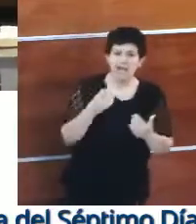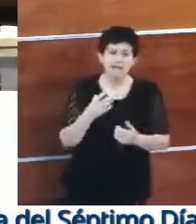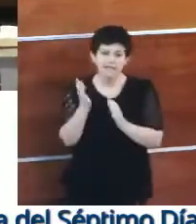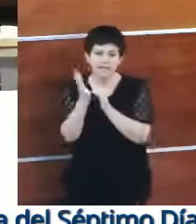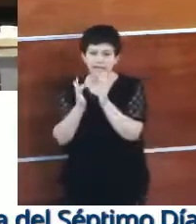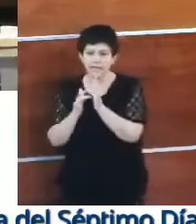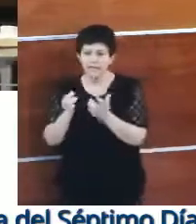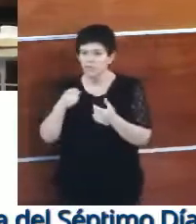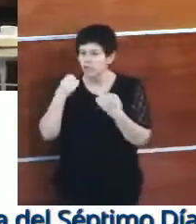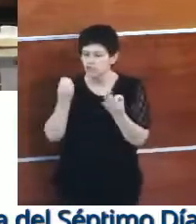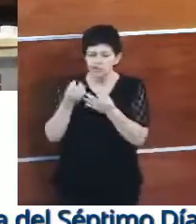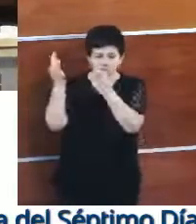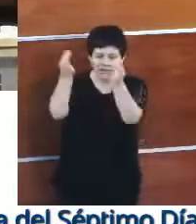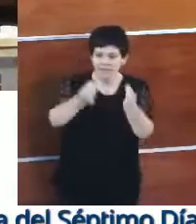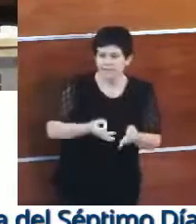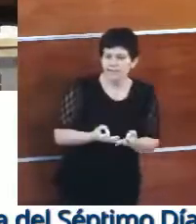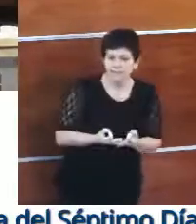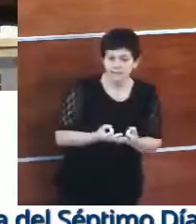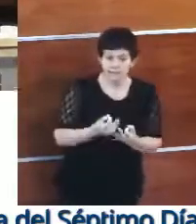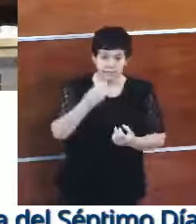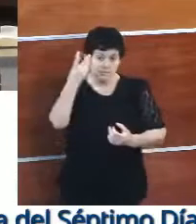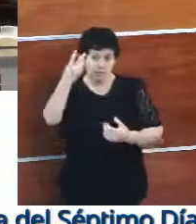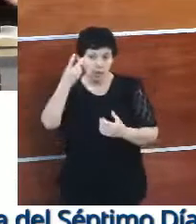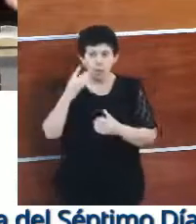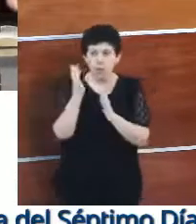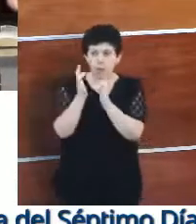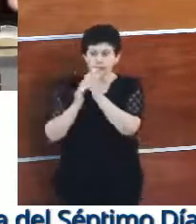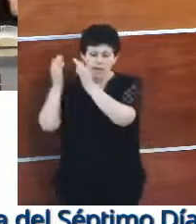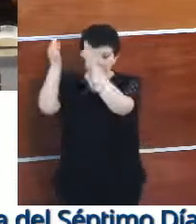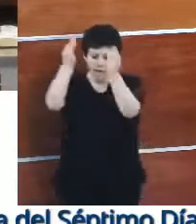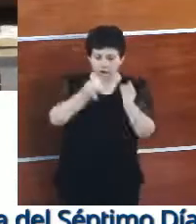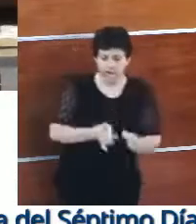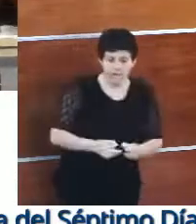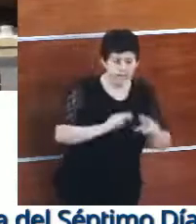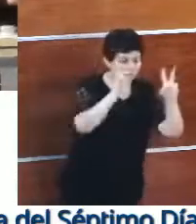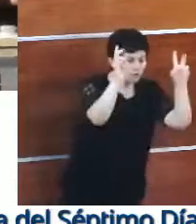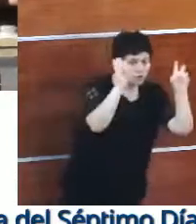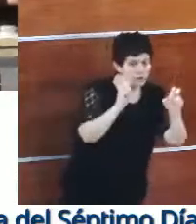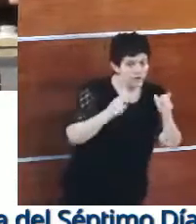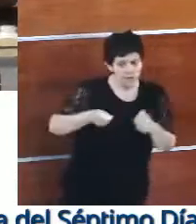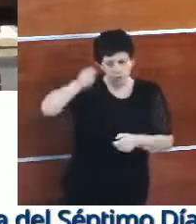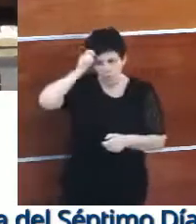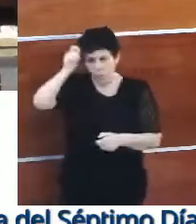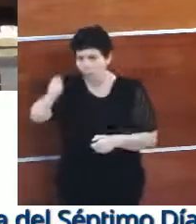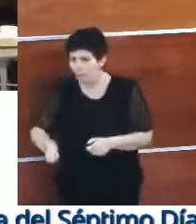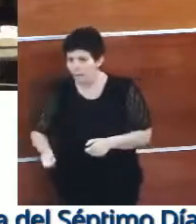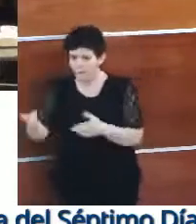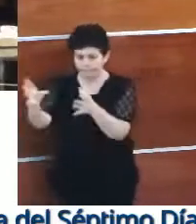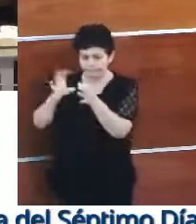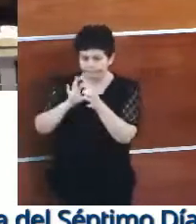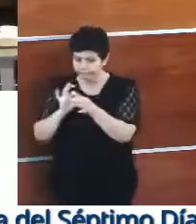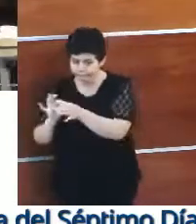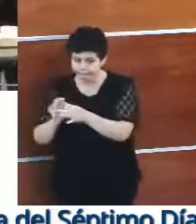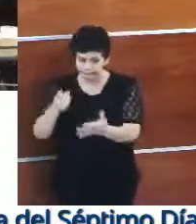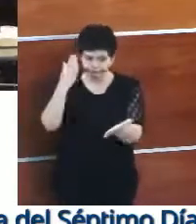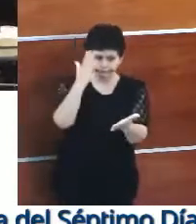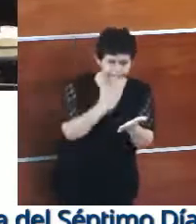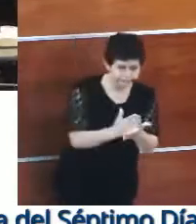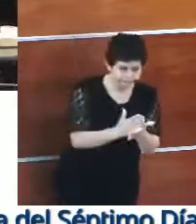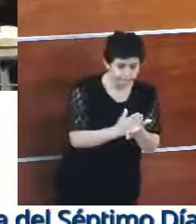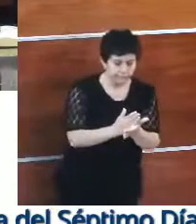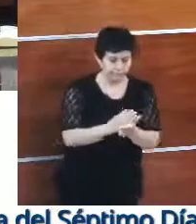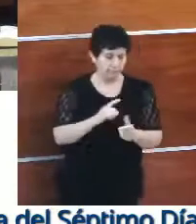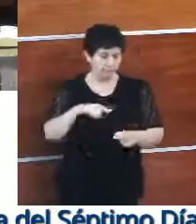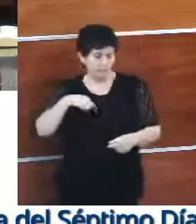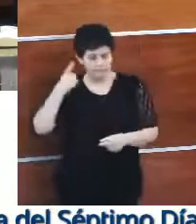venida. El día del Señor estaba asociado con el juicio, con la sentencia. El día del Señor para el hebreo